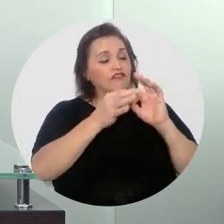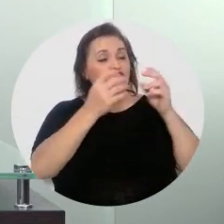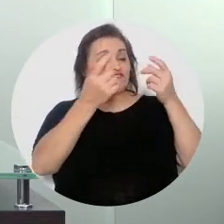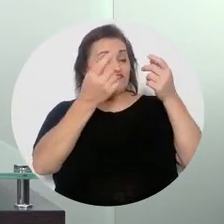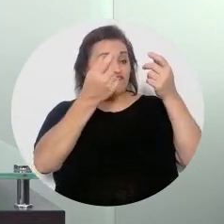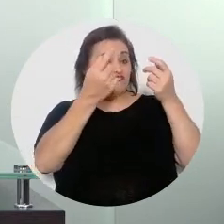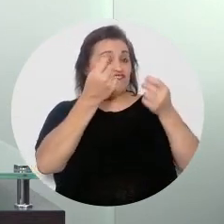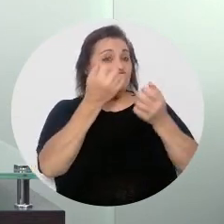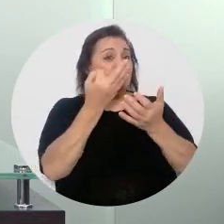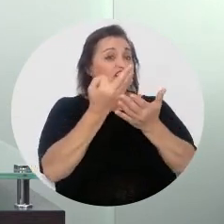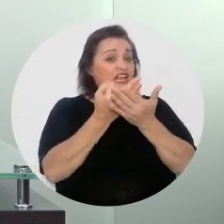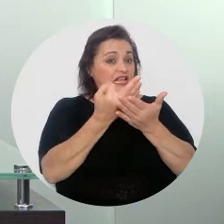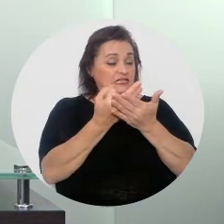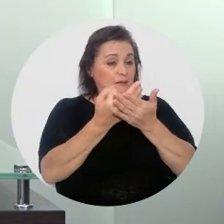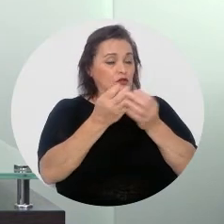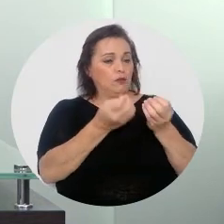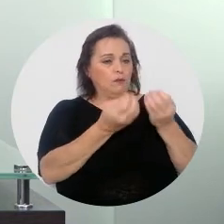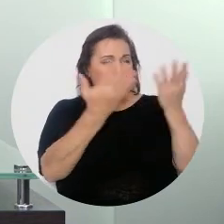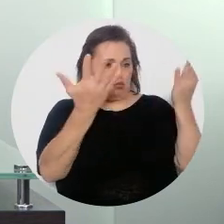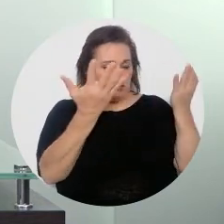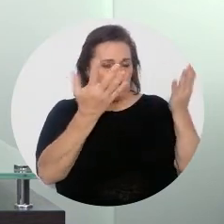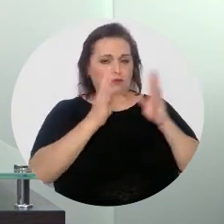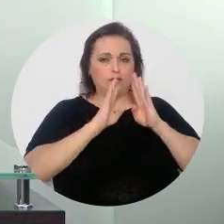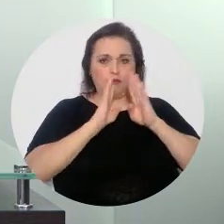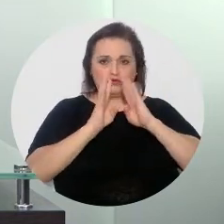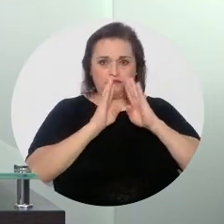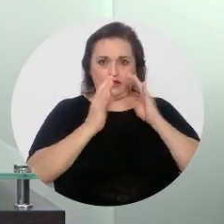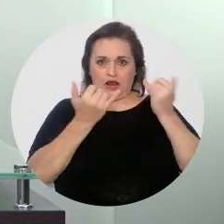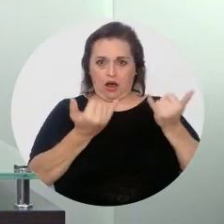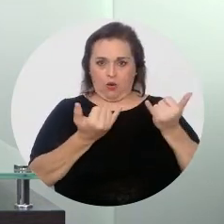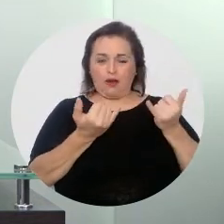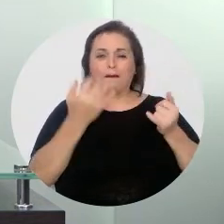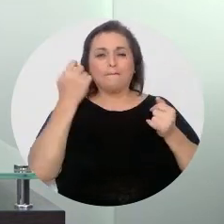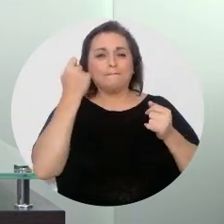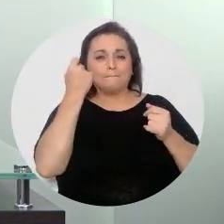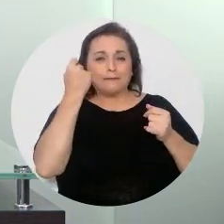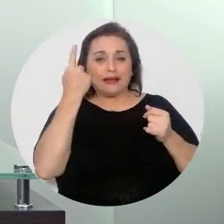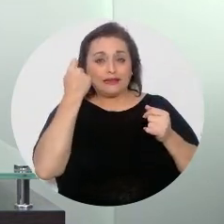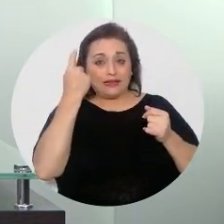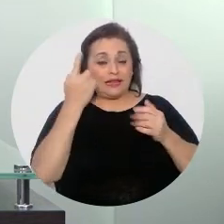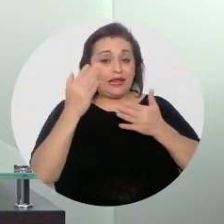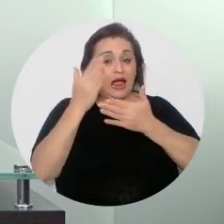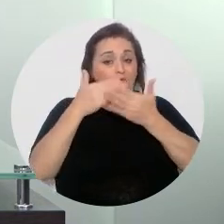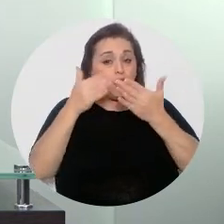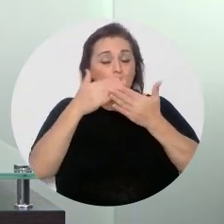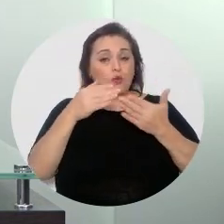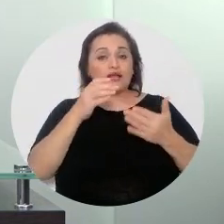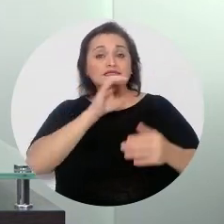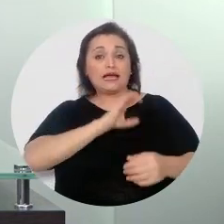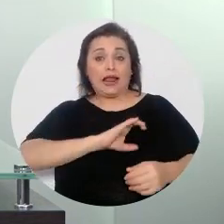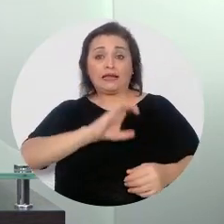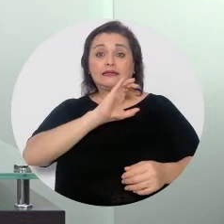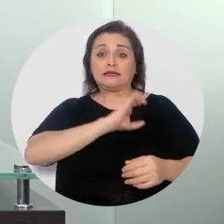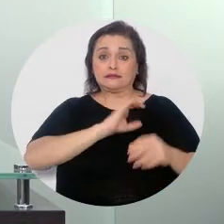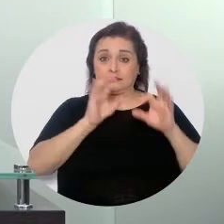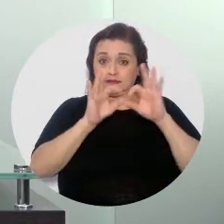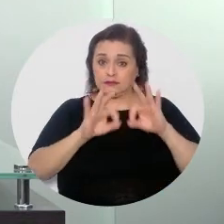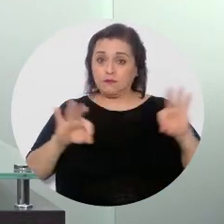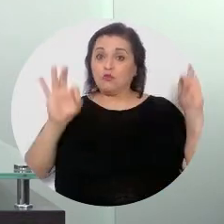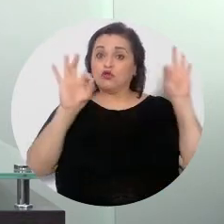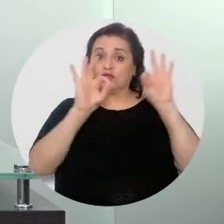corresponde al financiamiento público para ir deshilando algunas de las